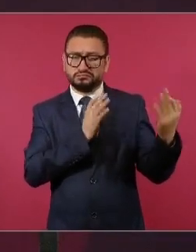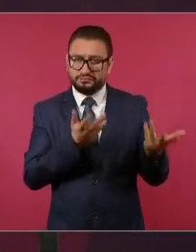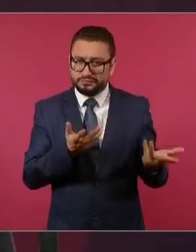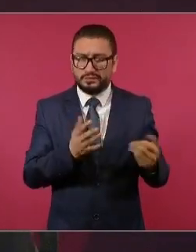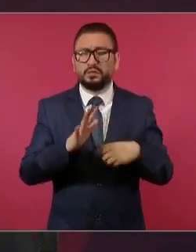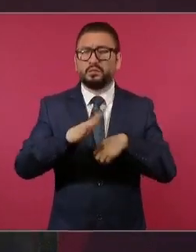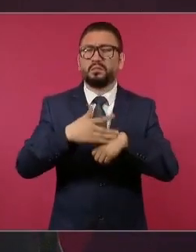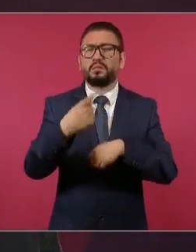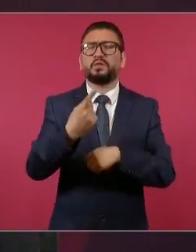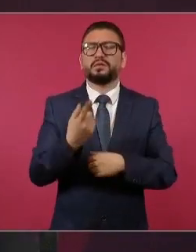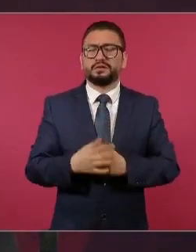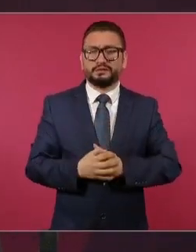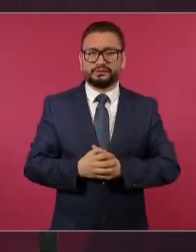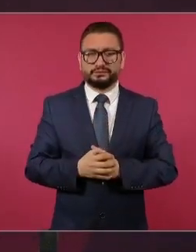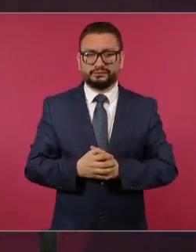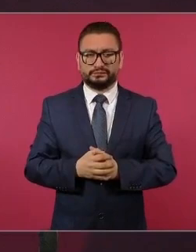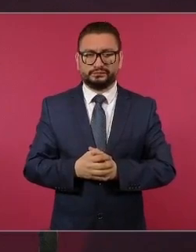Porque